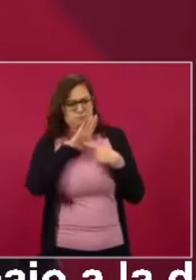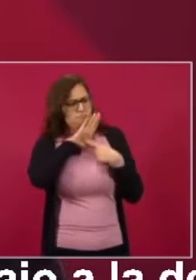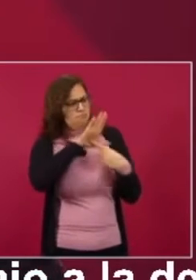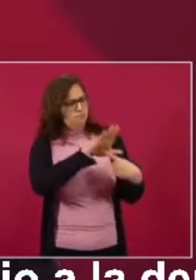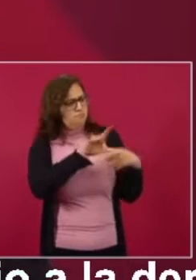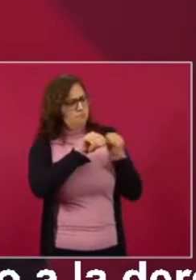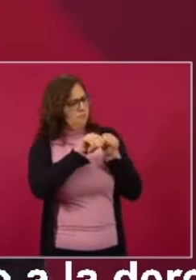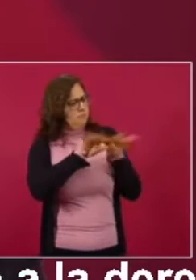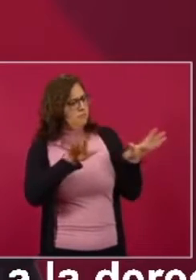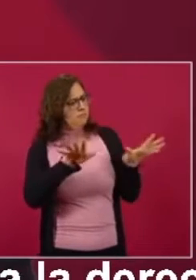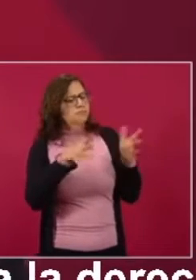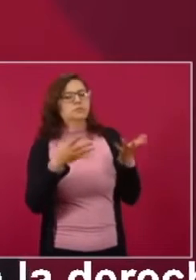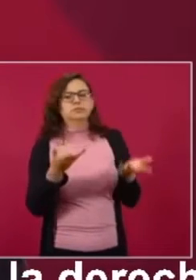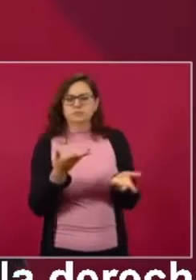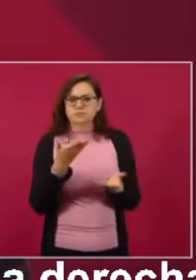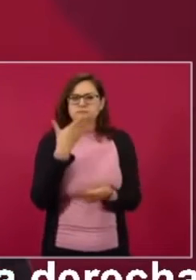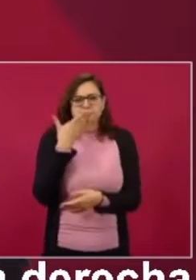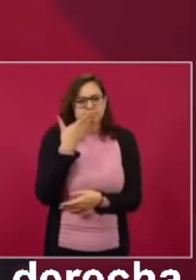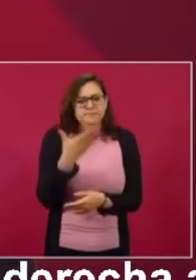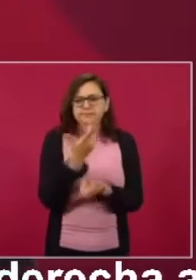somos libres